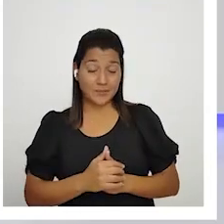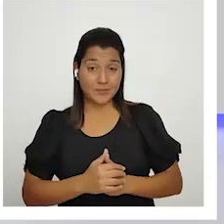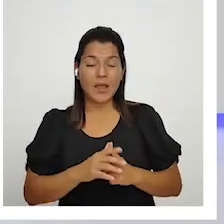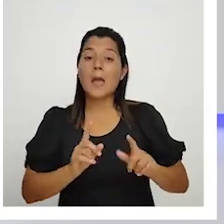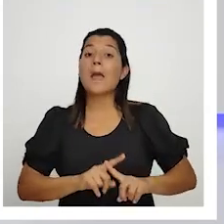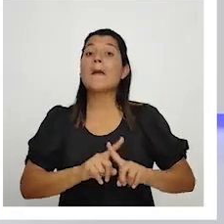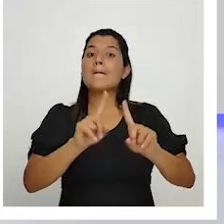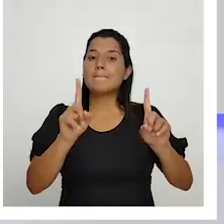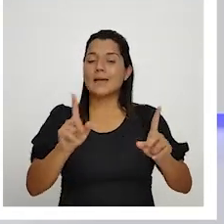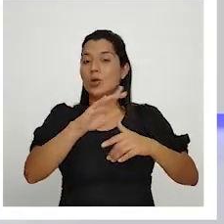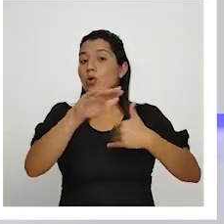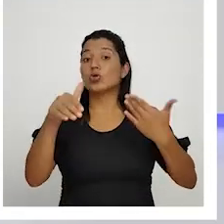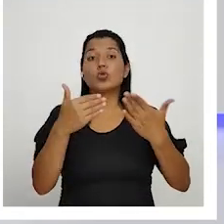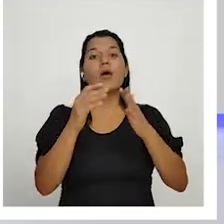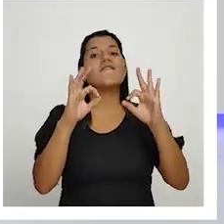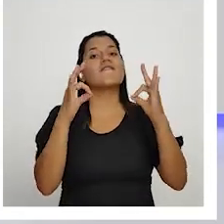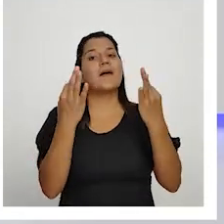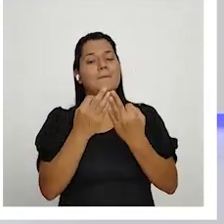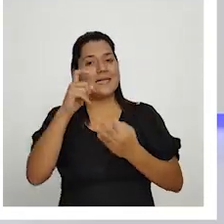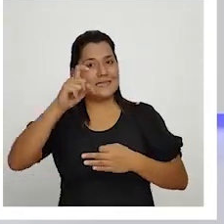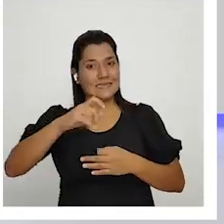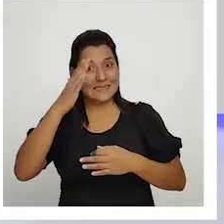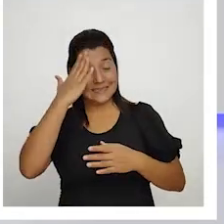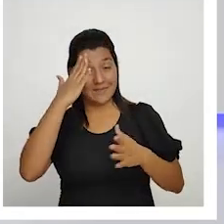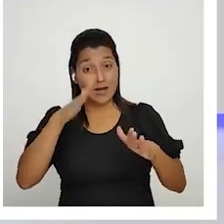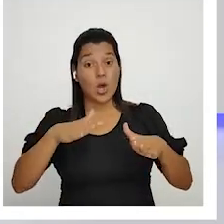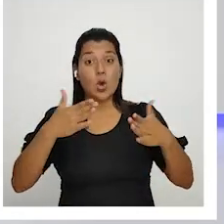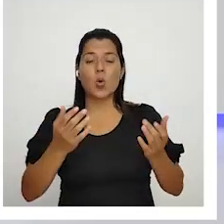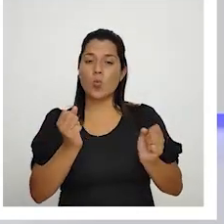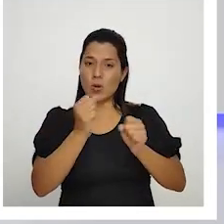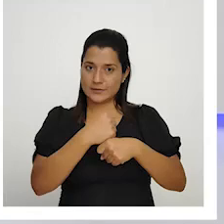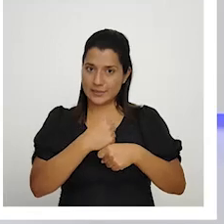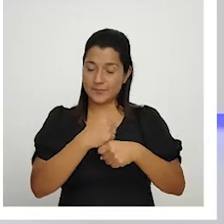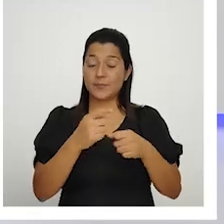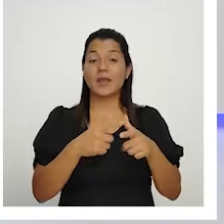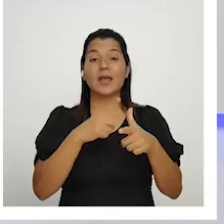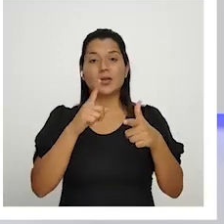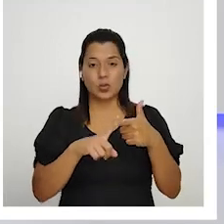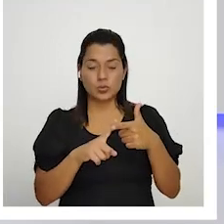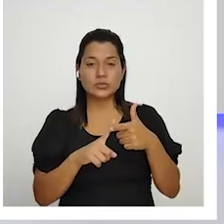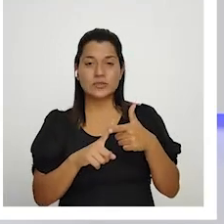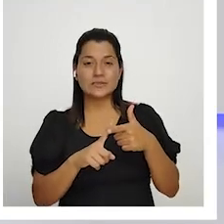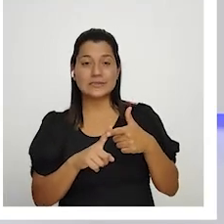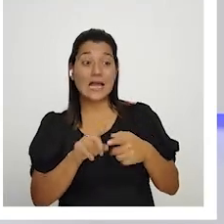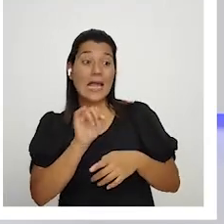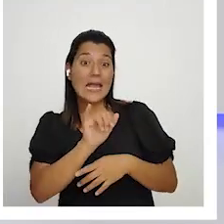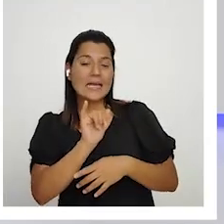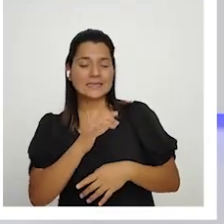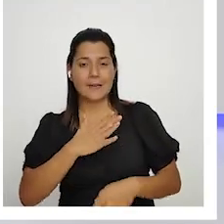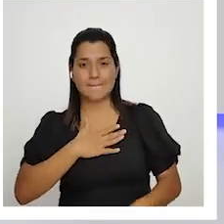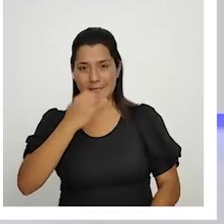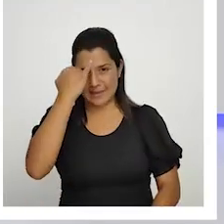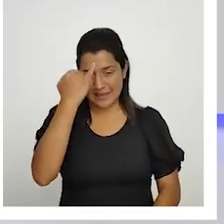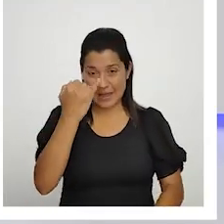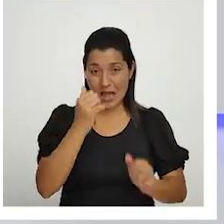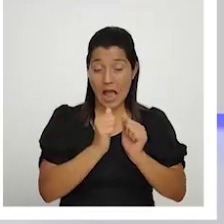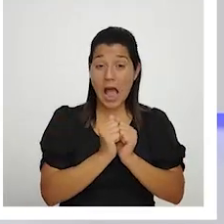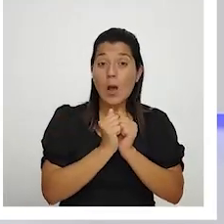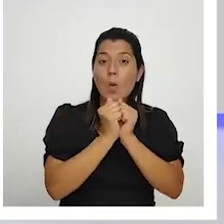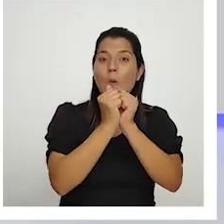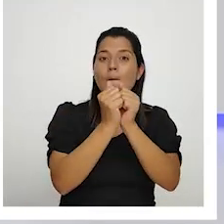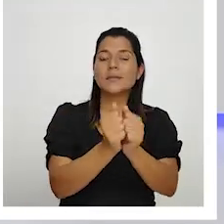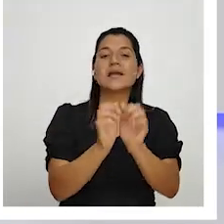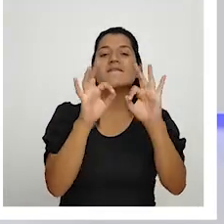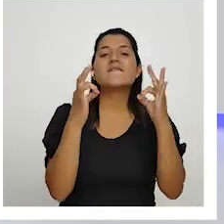saber cómo hacerlo, ¿verdad? Entonces, esta es la idea, acompañar a las familias para que puedan cuidar a los niños de la